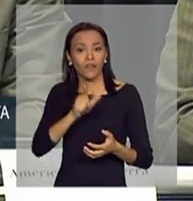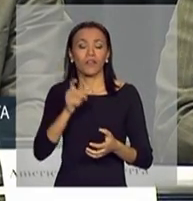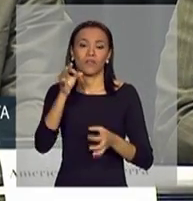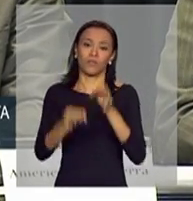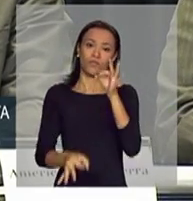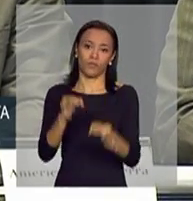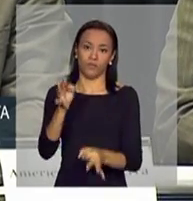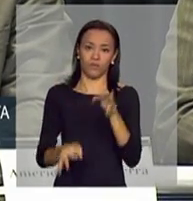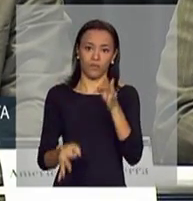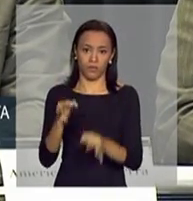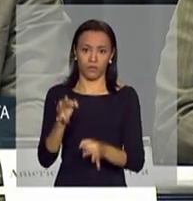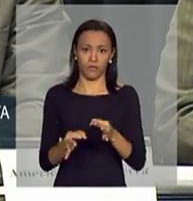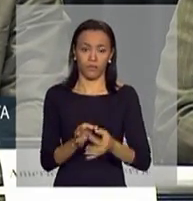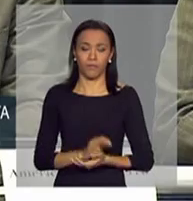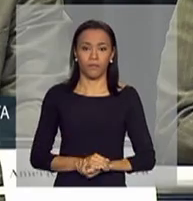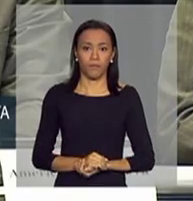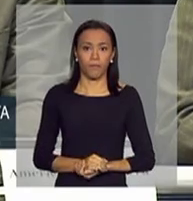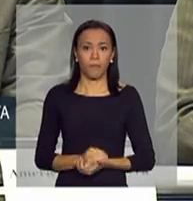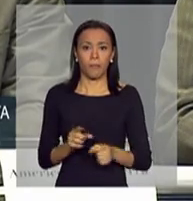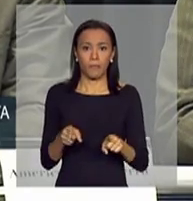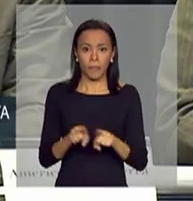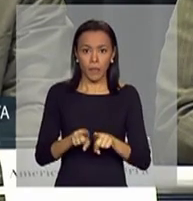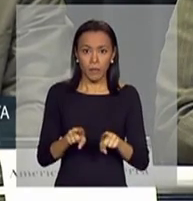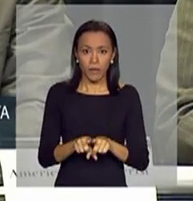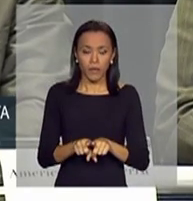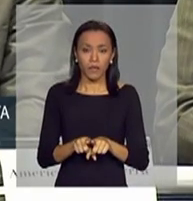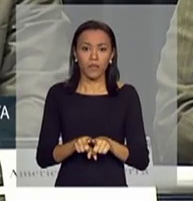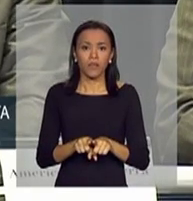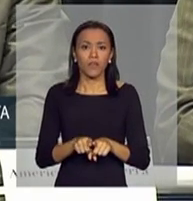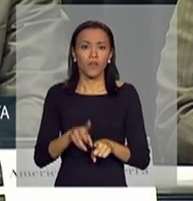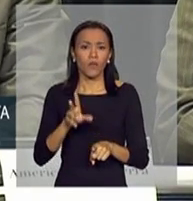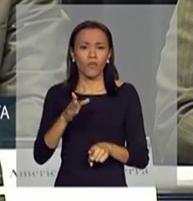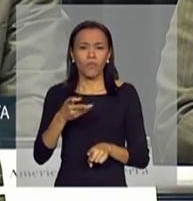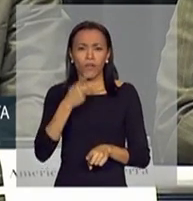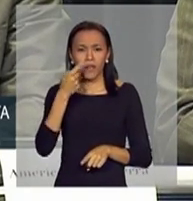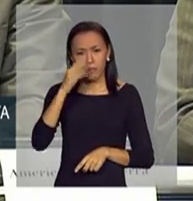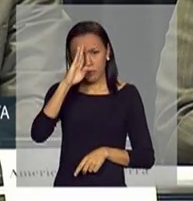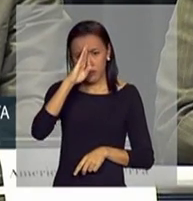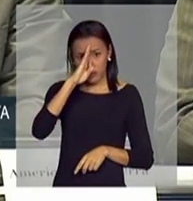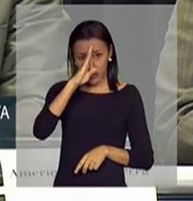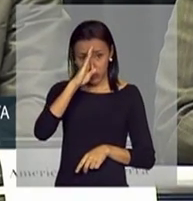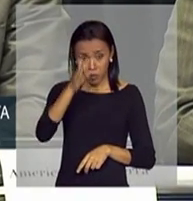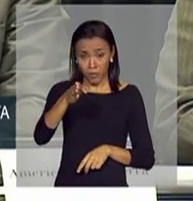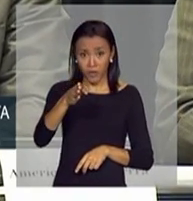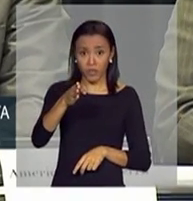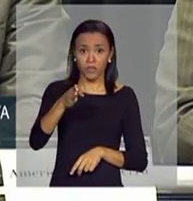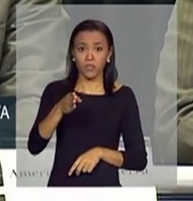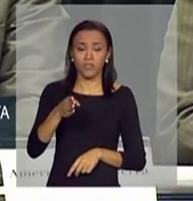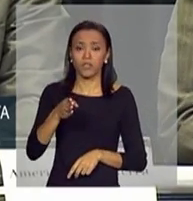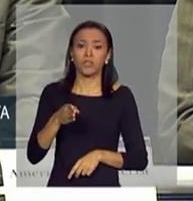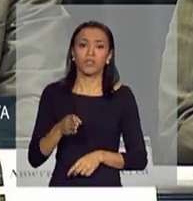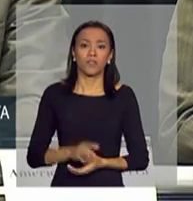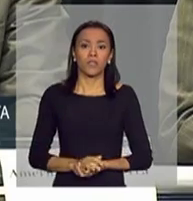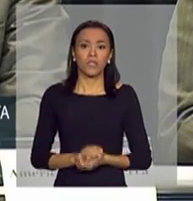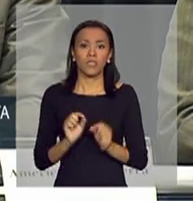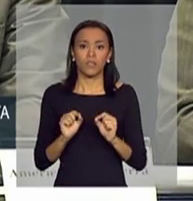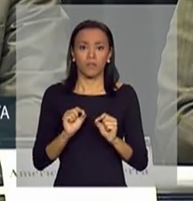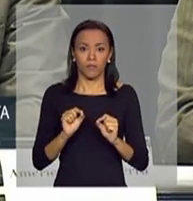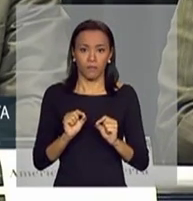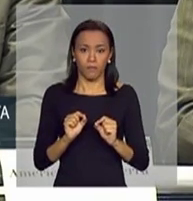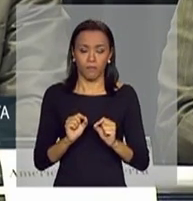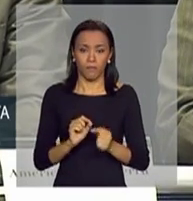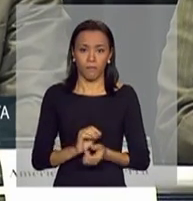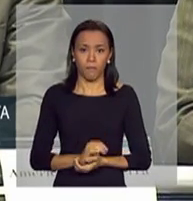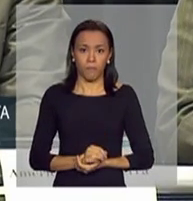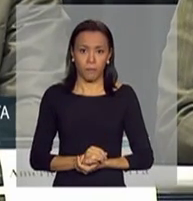sentido. En el ámbito internacional y regional principalmente, la Corte Interamericana ha sido muy clara en ese